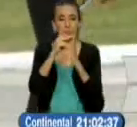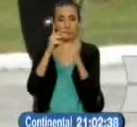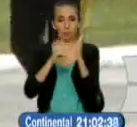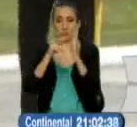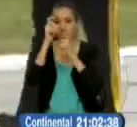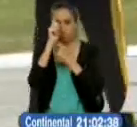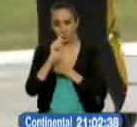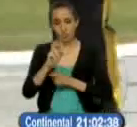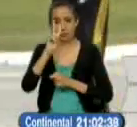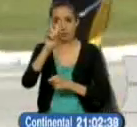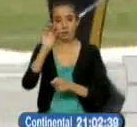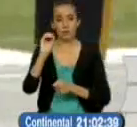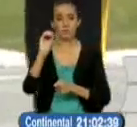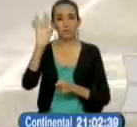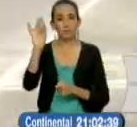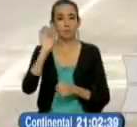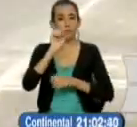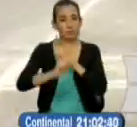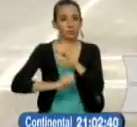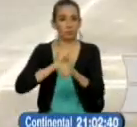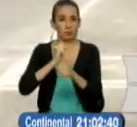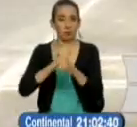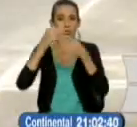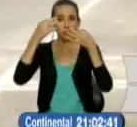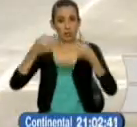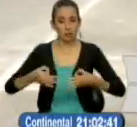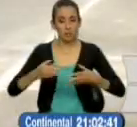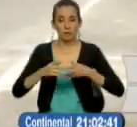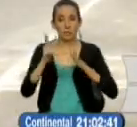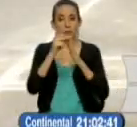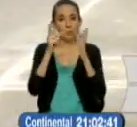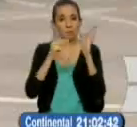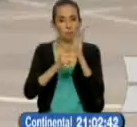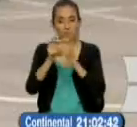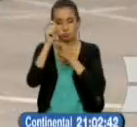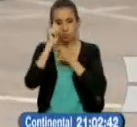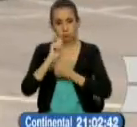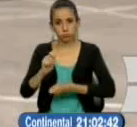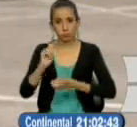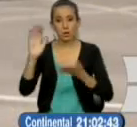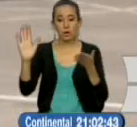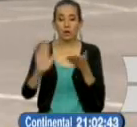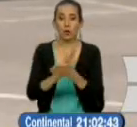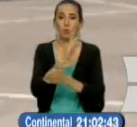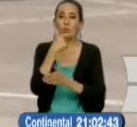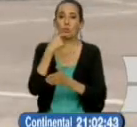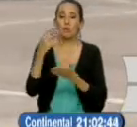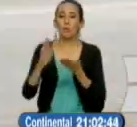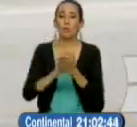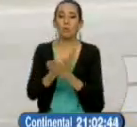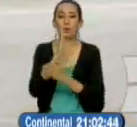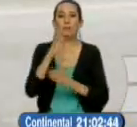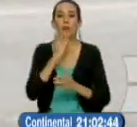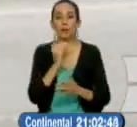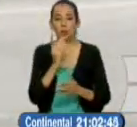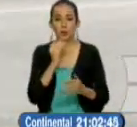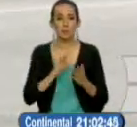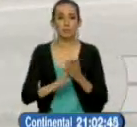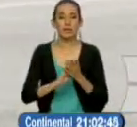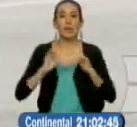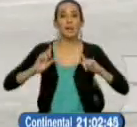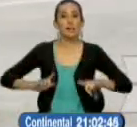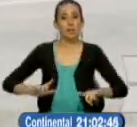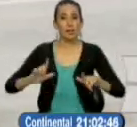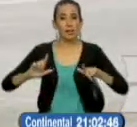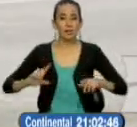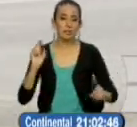208 años del primer grito de independencia, se cumplió la tradicional ceremonia castrense en la Escuela Superior Eloy Alfaro en la ciudad capital. El primer mandatario participó